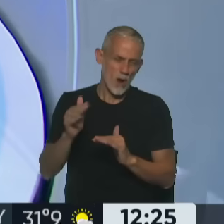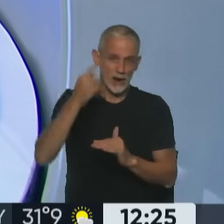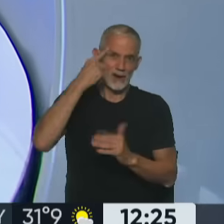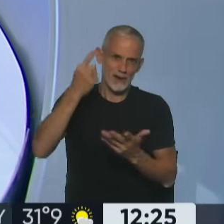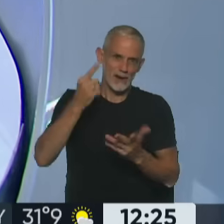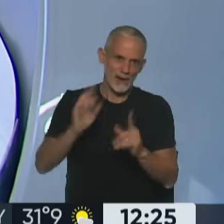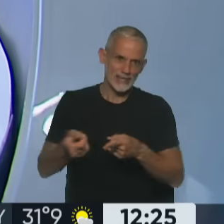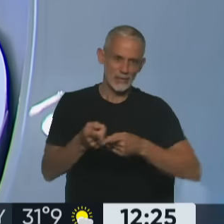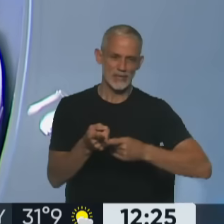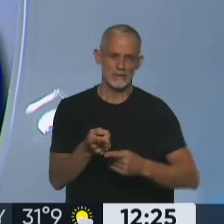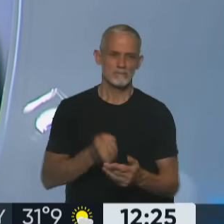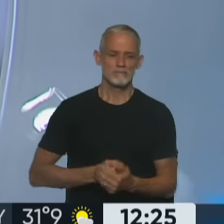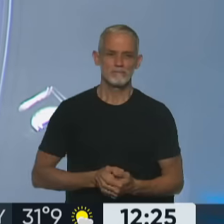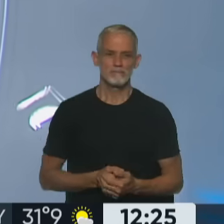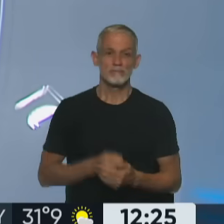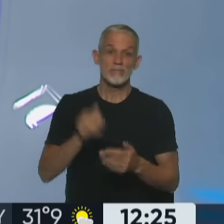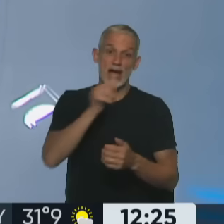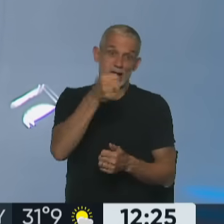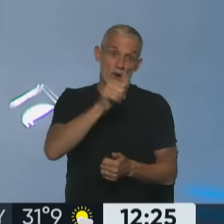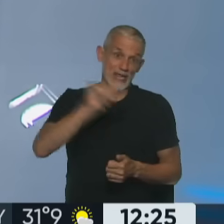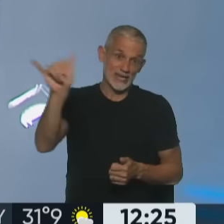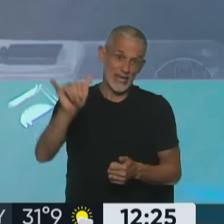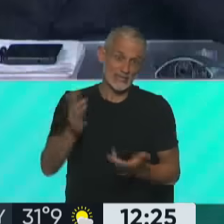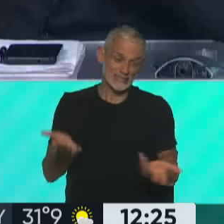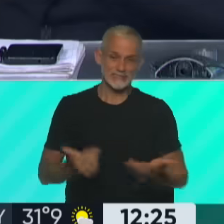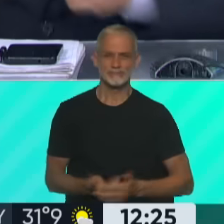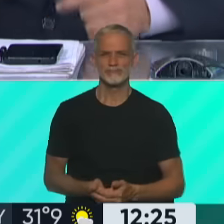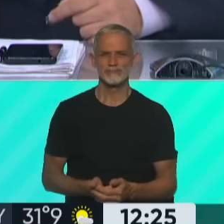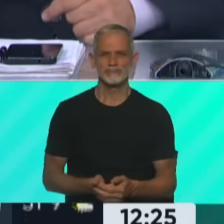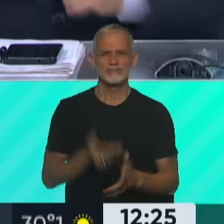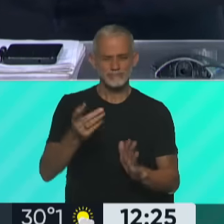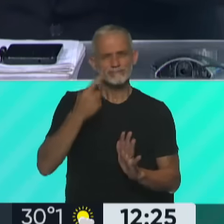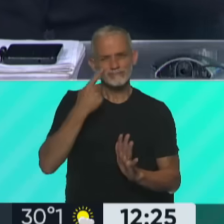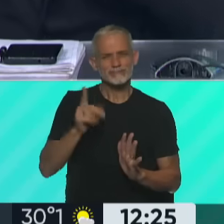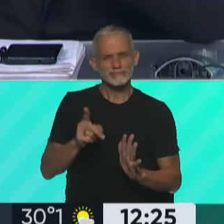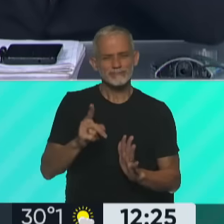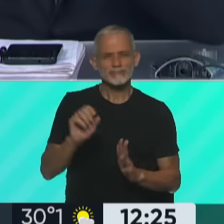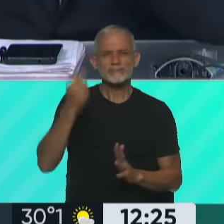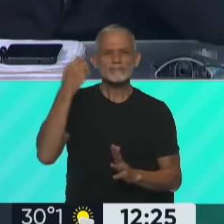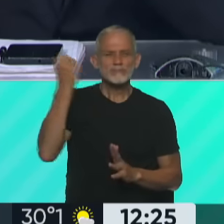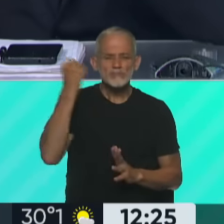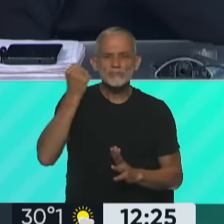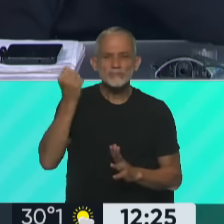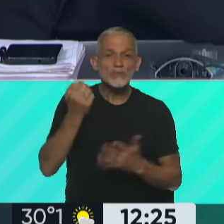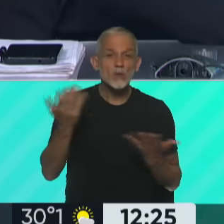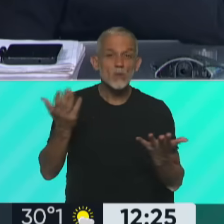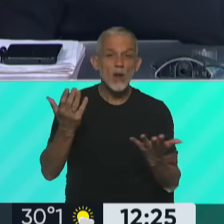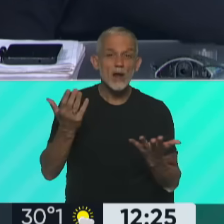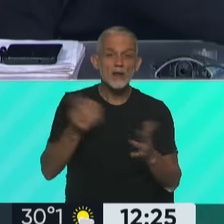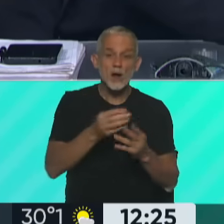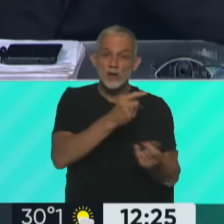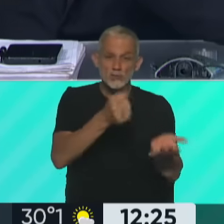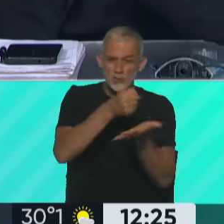teoría pasa Aerolíneas Argentinas. Sí, ahí fíjate, Vero, que la prioridad la está poniendo en que dejen de